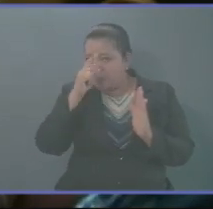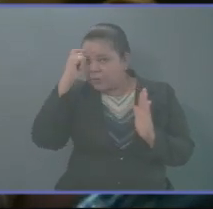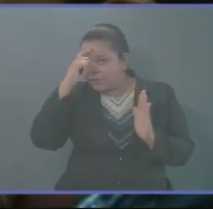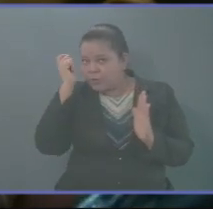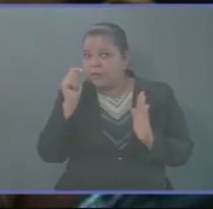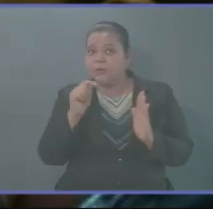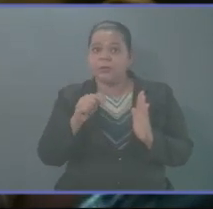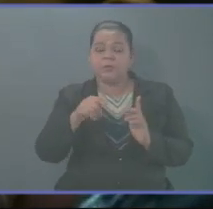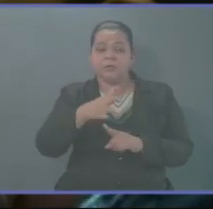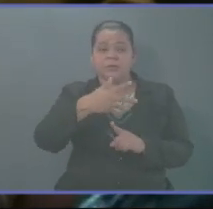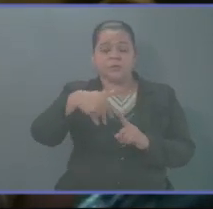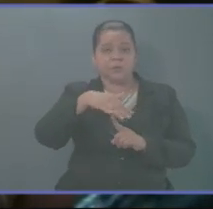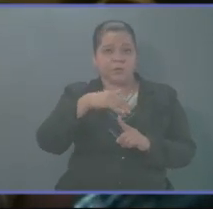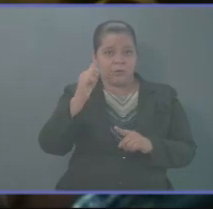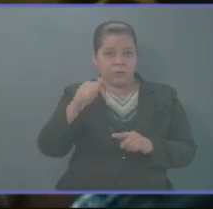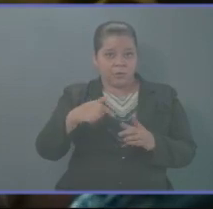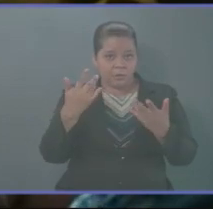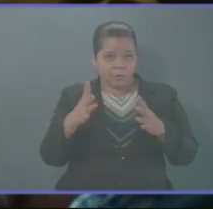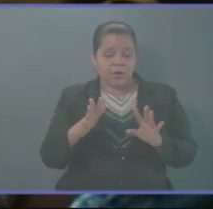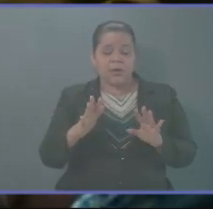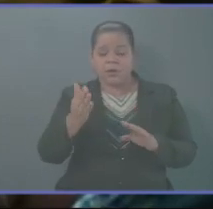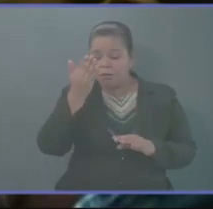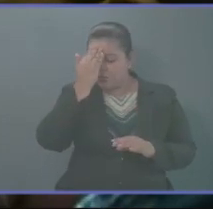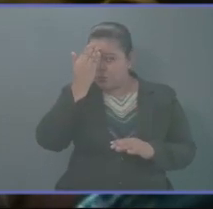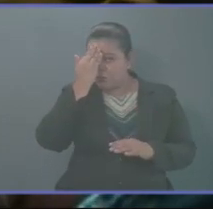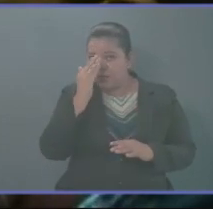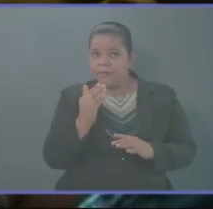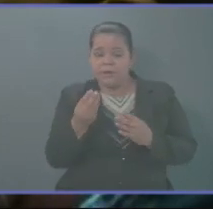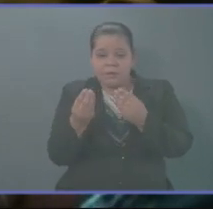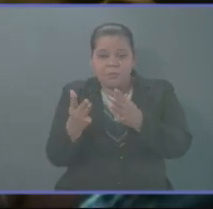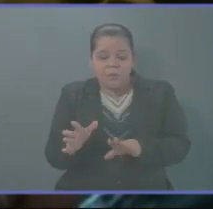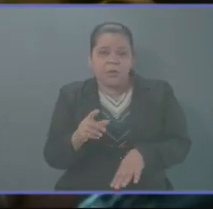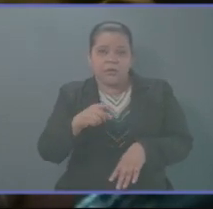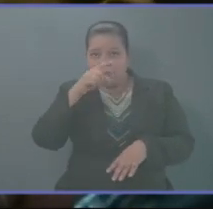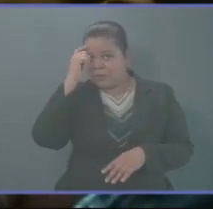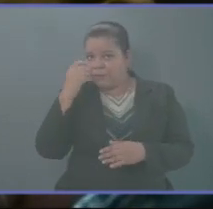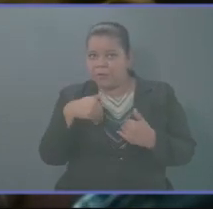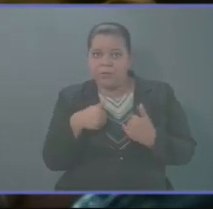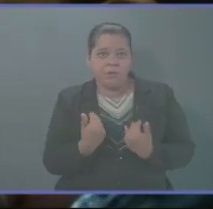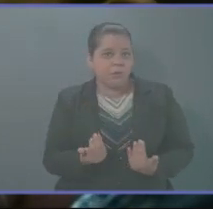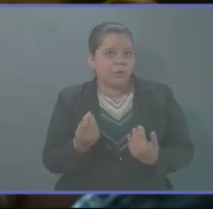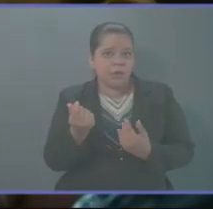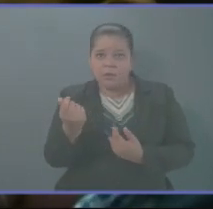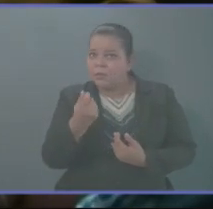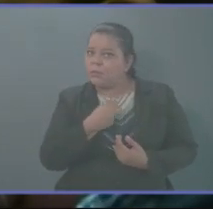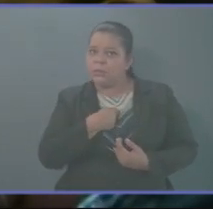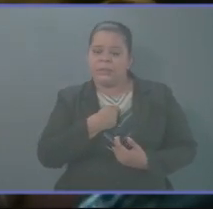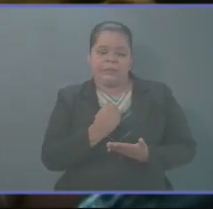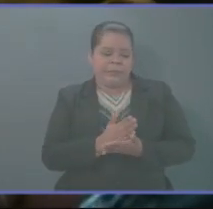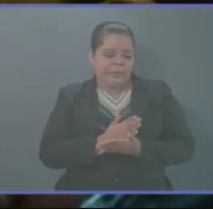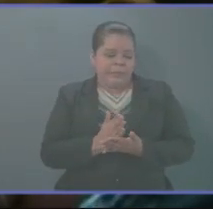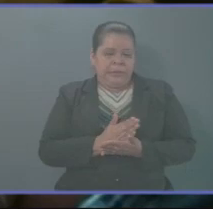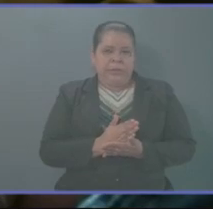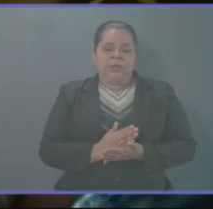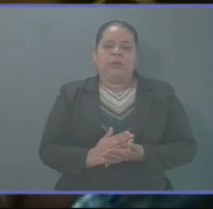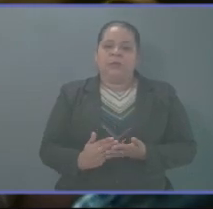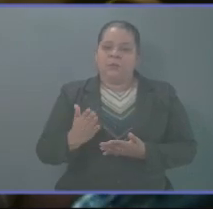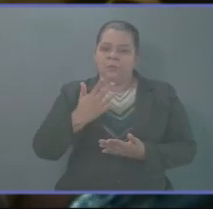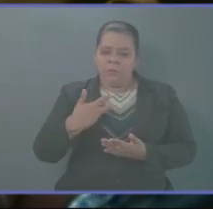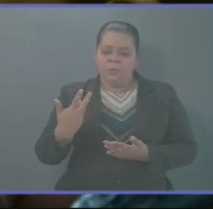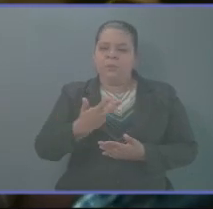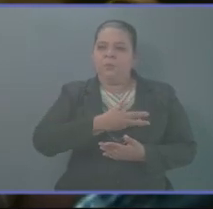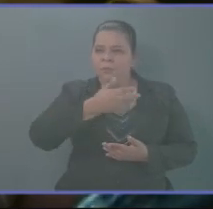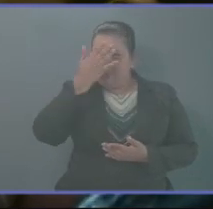la situación que tenemos, también se han quedado sin trabajo y sin poder obtener este recurso. Nosotros creo